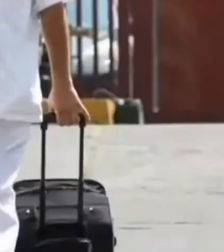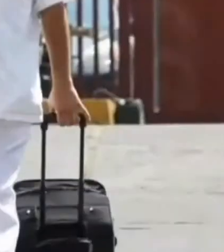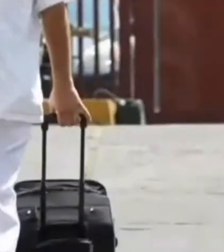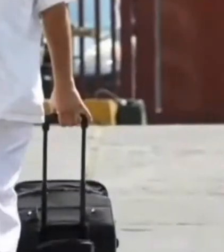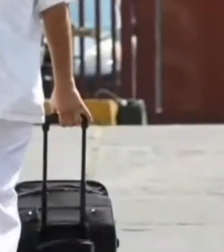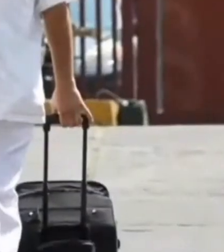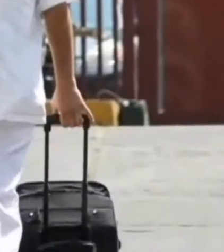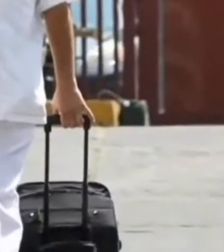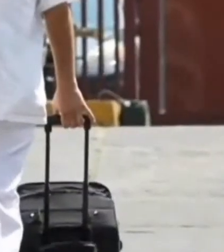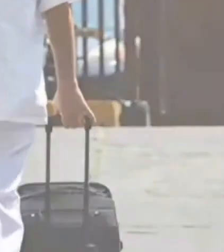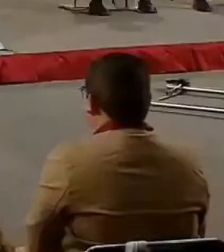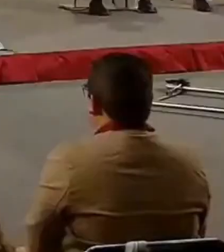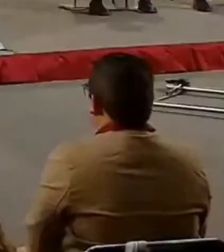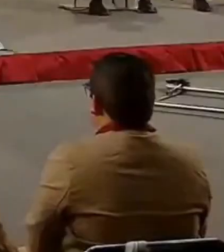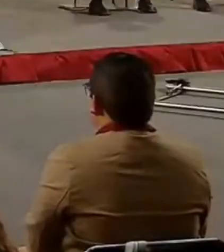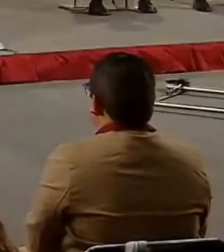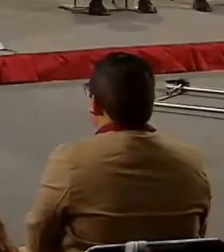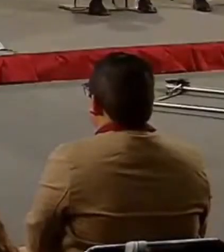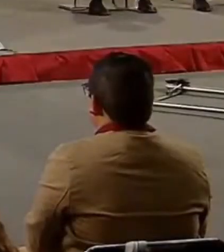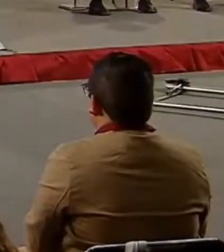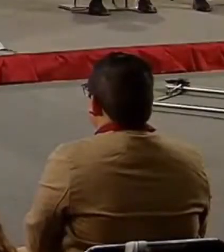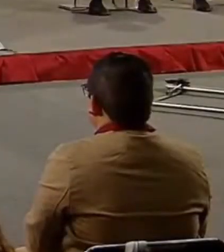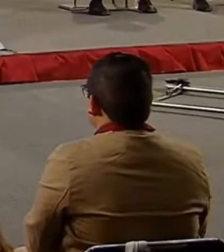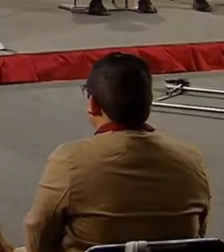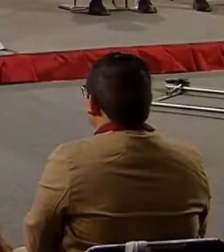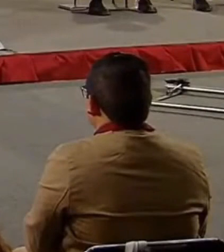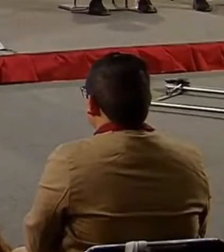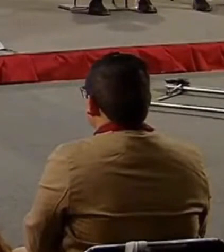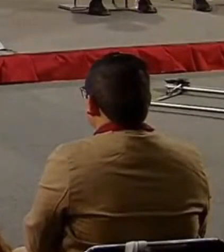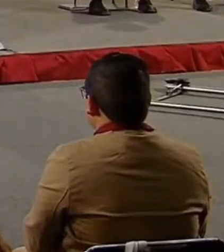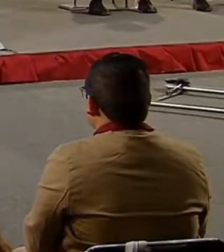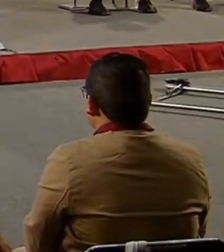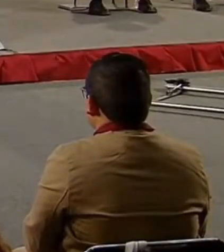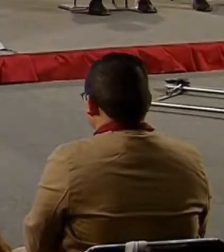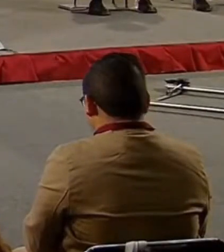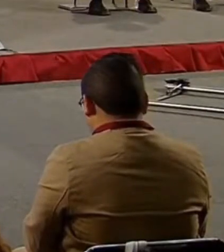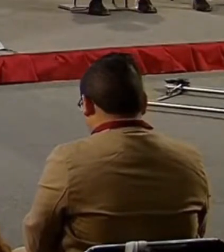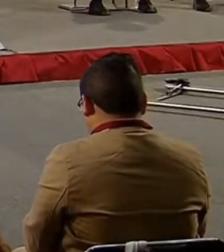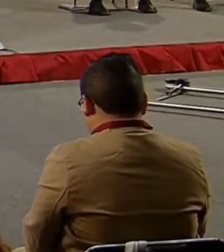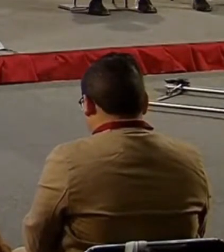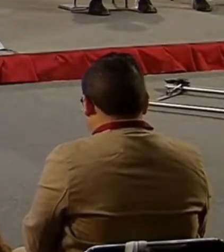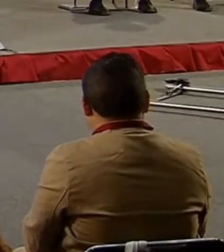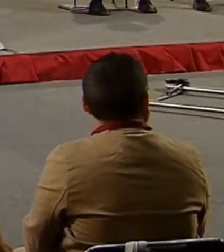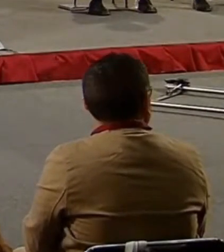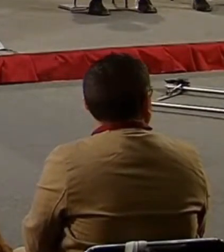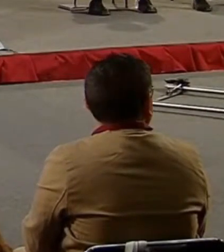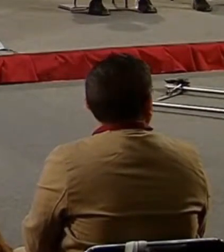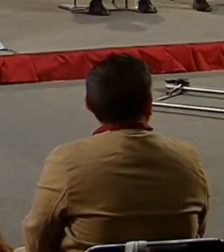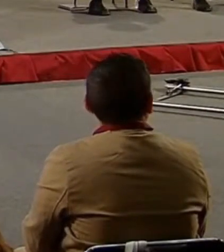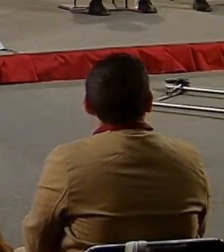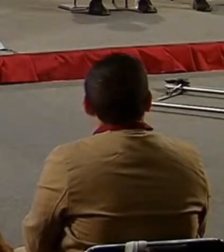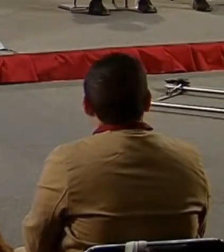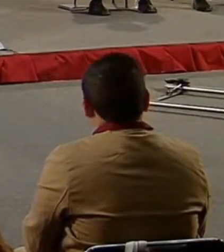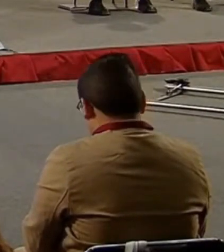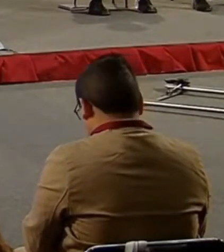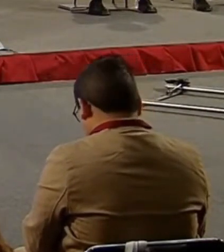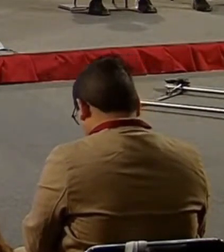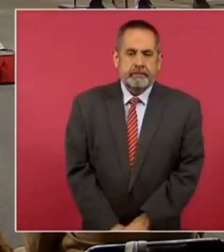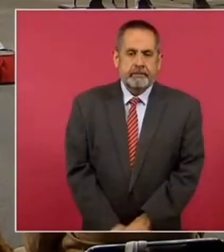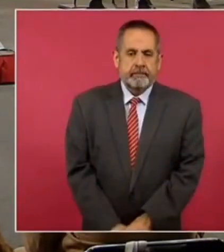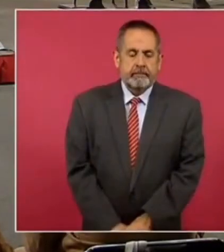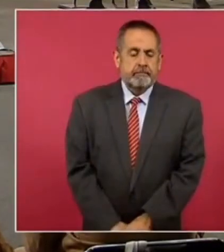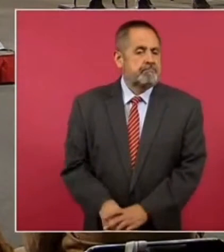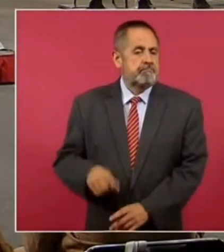la hacemos juntos. 80 años IMSS. Estamos seguros que esa gran generación